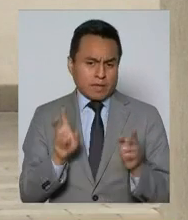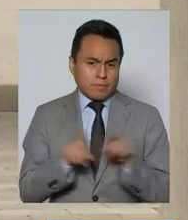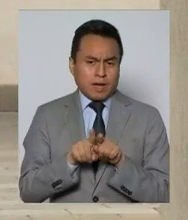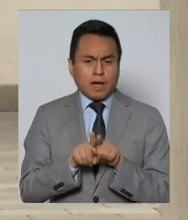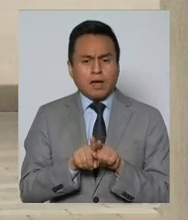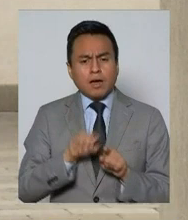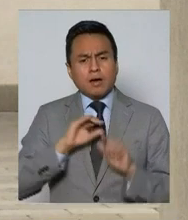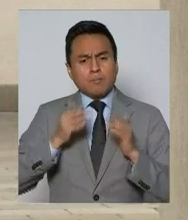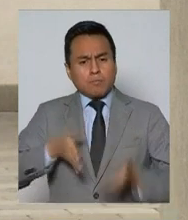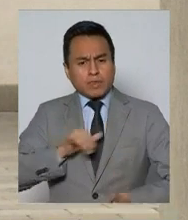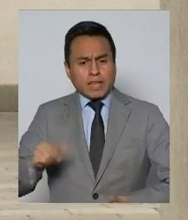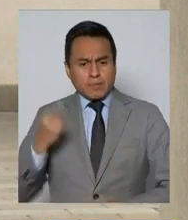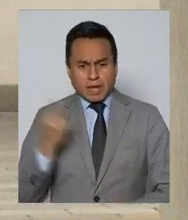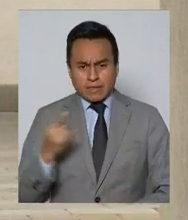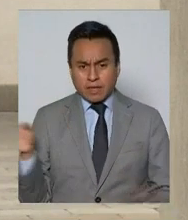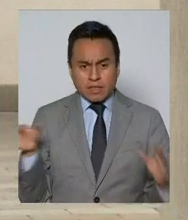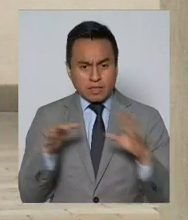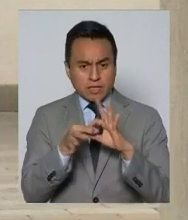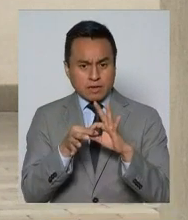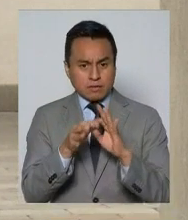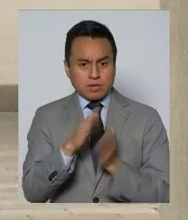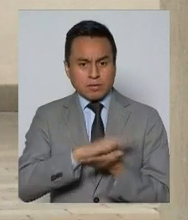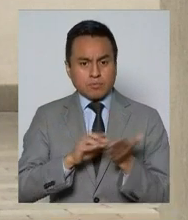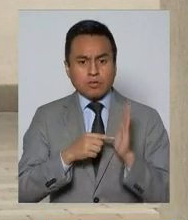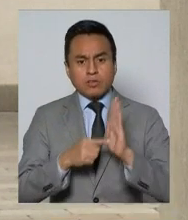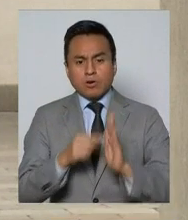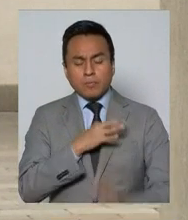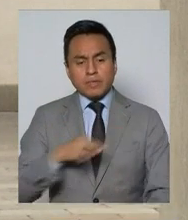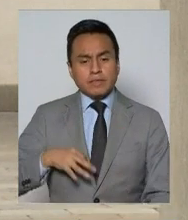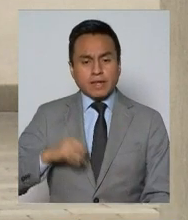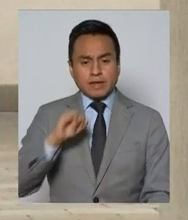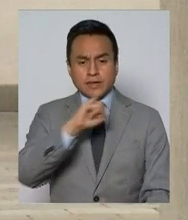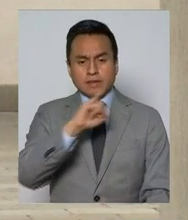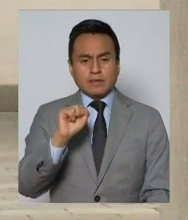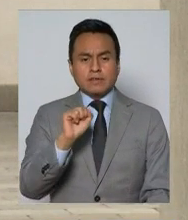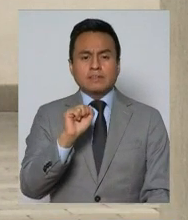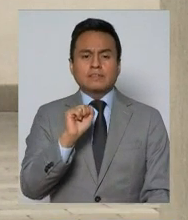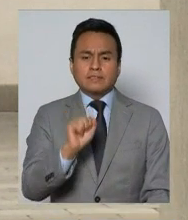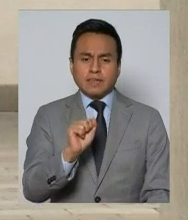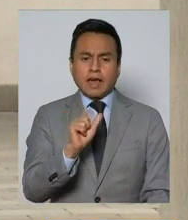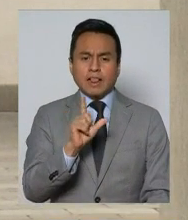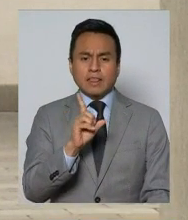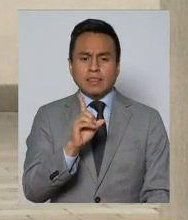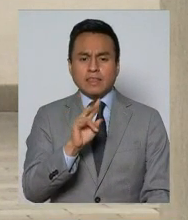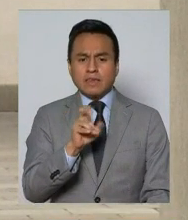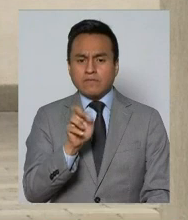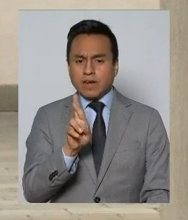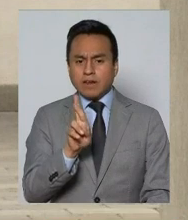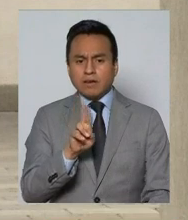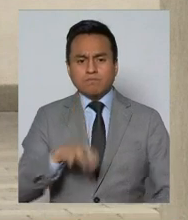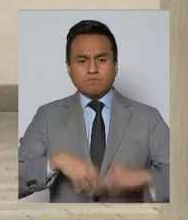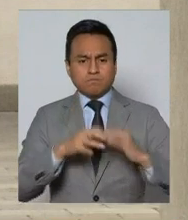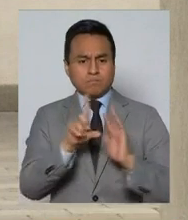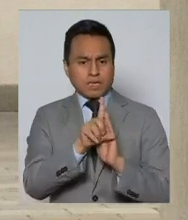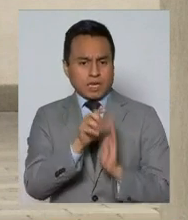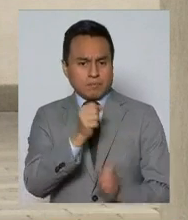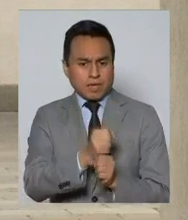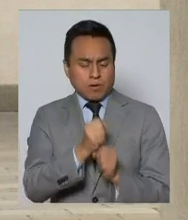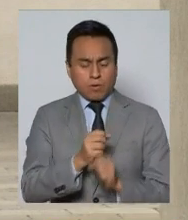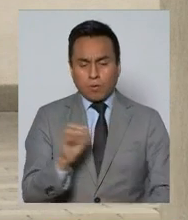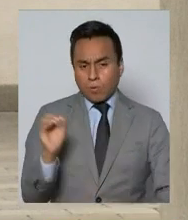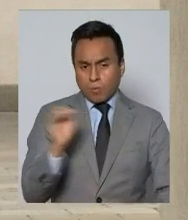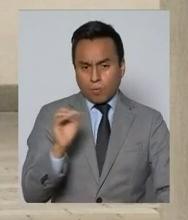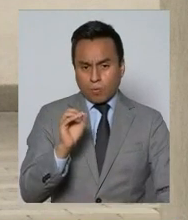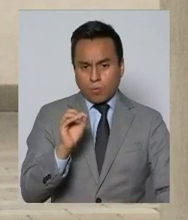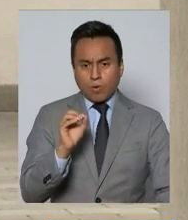de emergencia va en línea con lo que ha planteado, por ejemplo, la ministra Saldívar de fortalecer la ley de protección al empleo, o podría ir